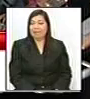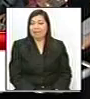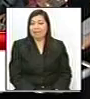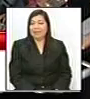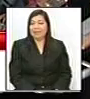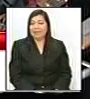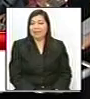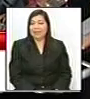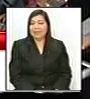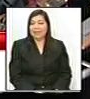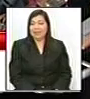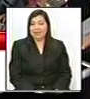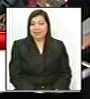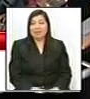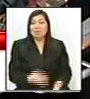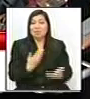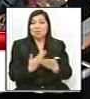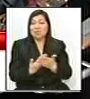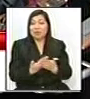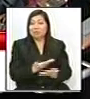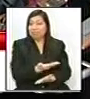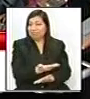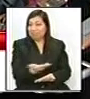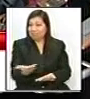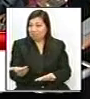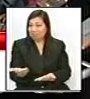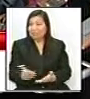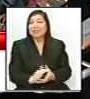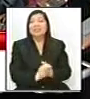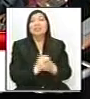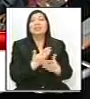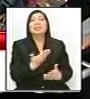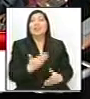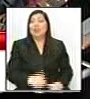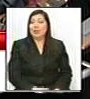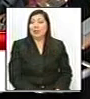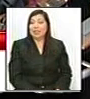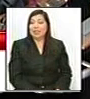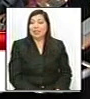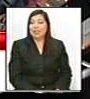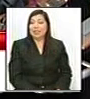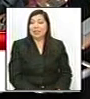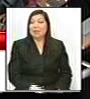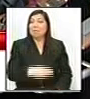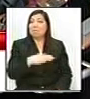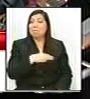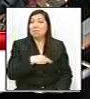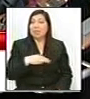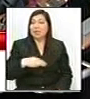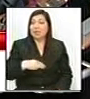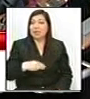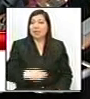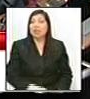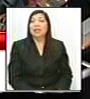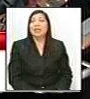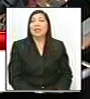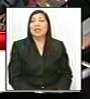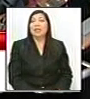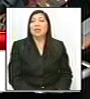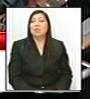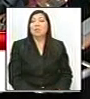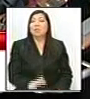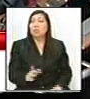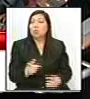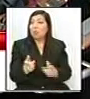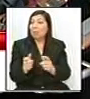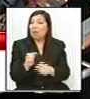Gracias, presidente. Muy buenas tardes. Por intermedio suyo, saludar al ministro Javier Piqué, a su